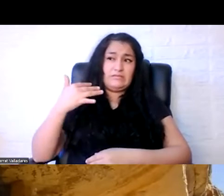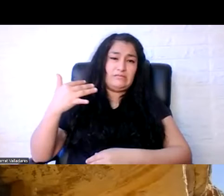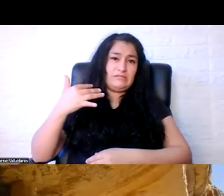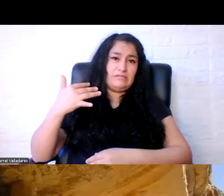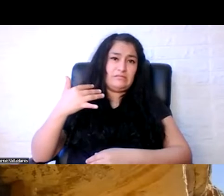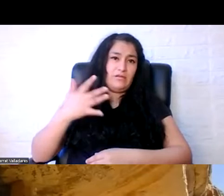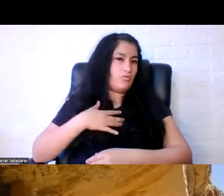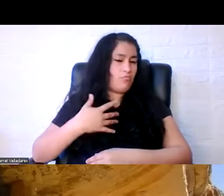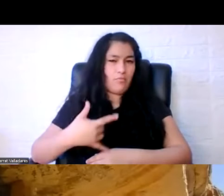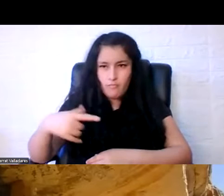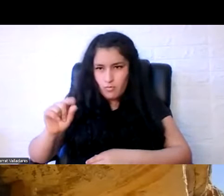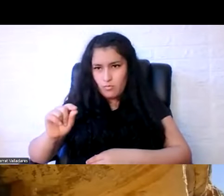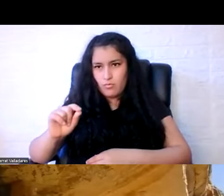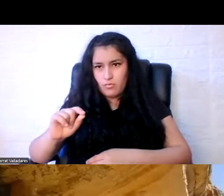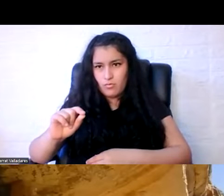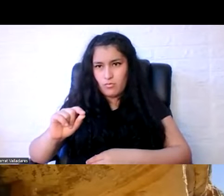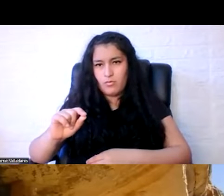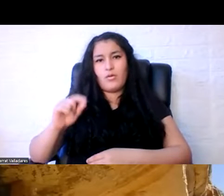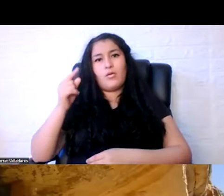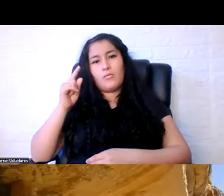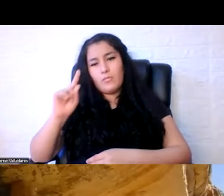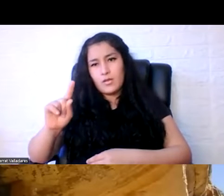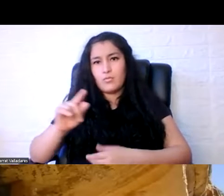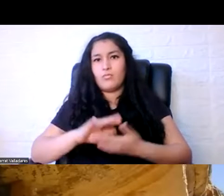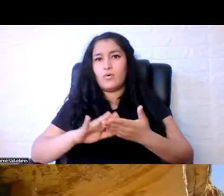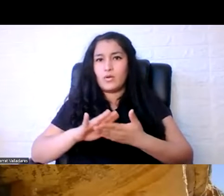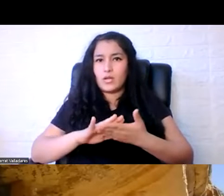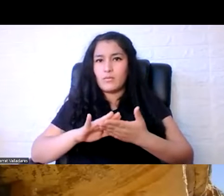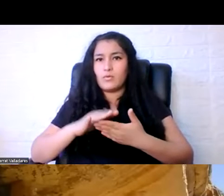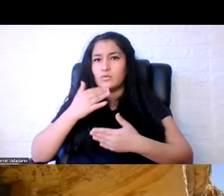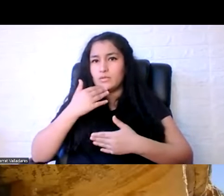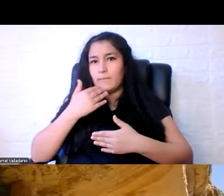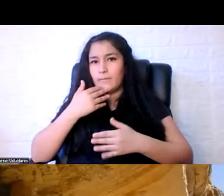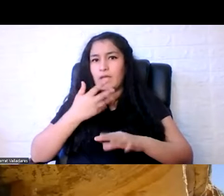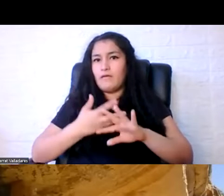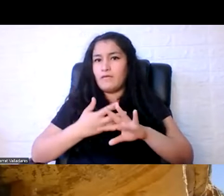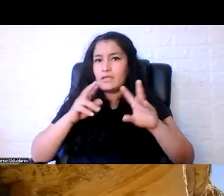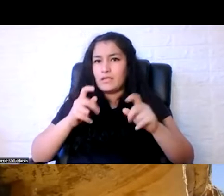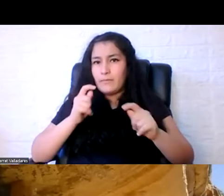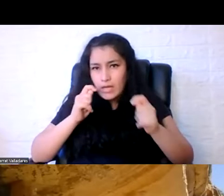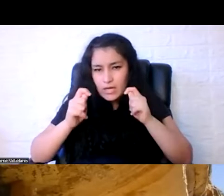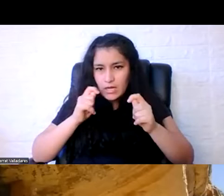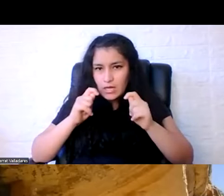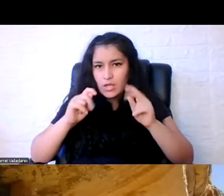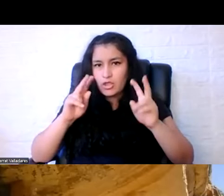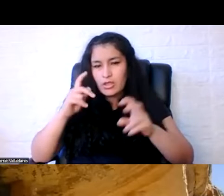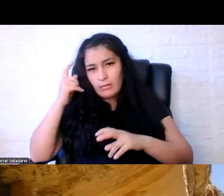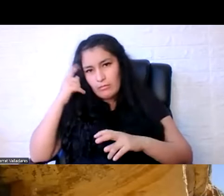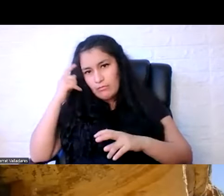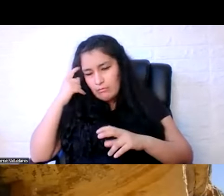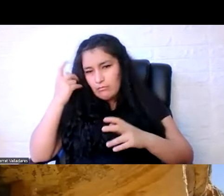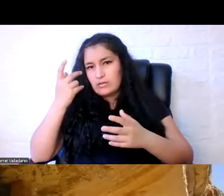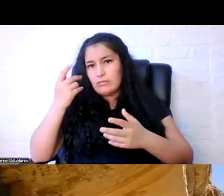revés. También las personas que percibían más riesgo de crimen y que habían sido victimizados, esto es baleados